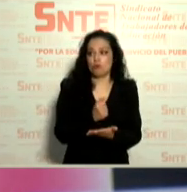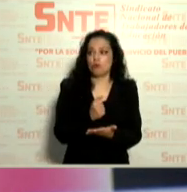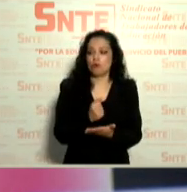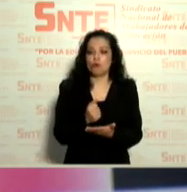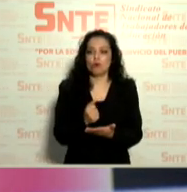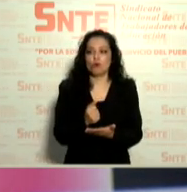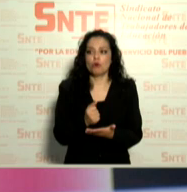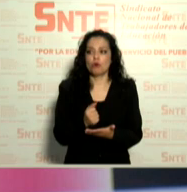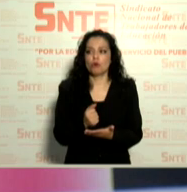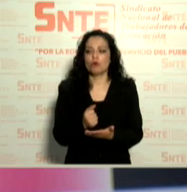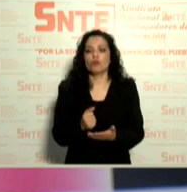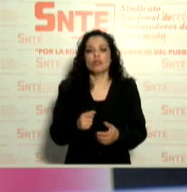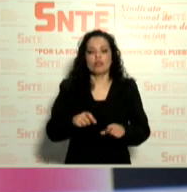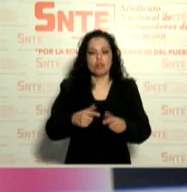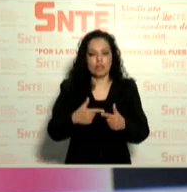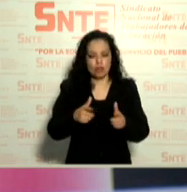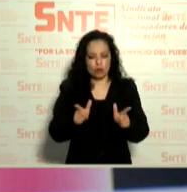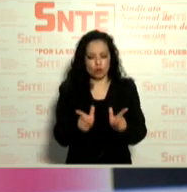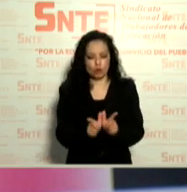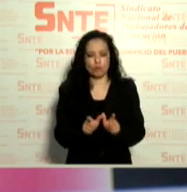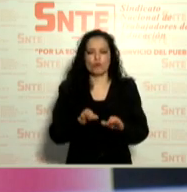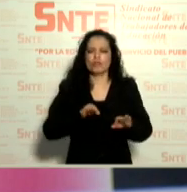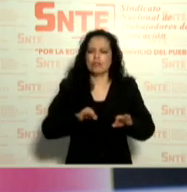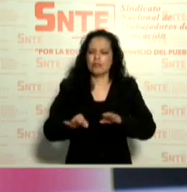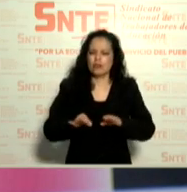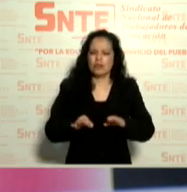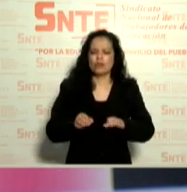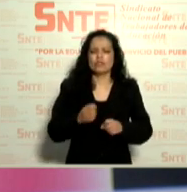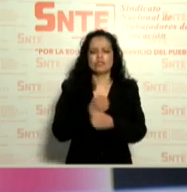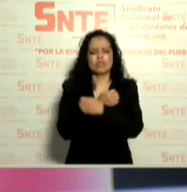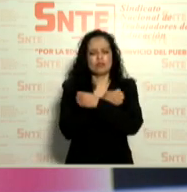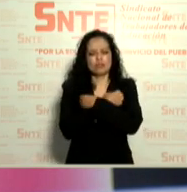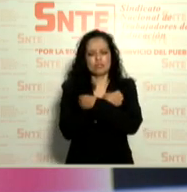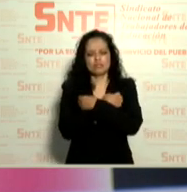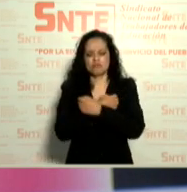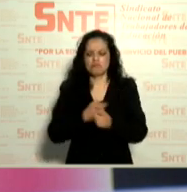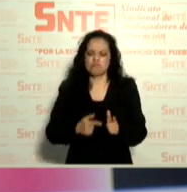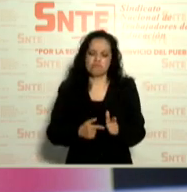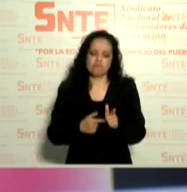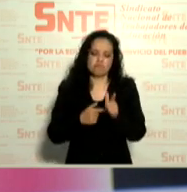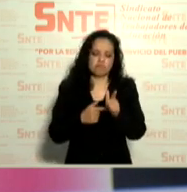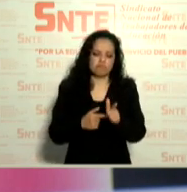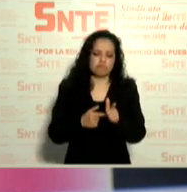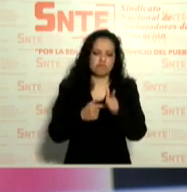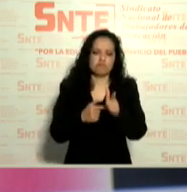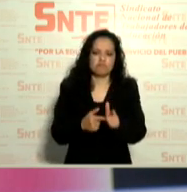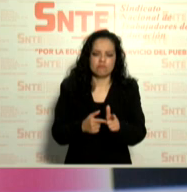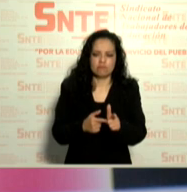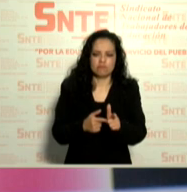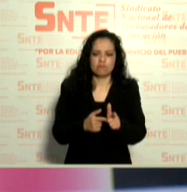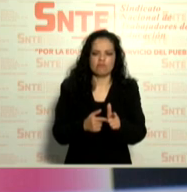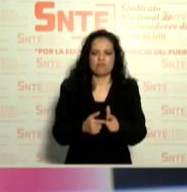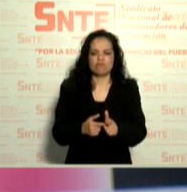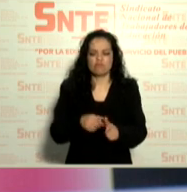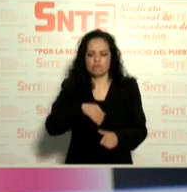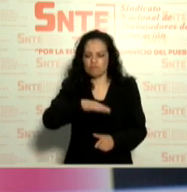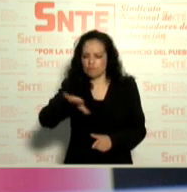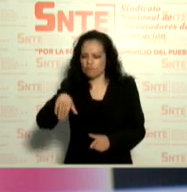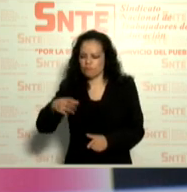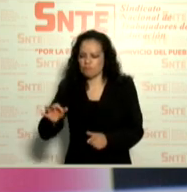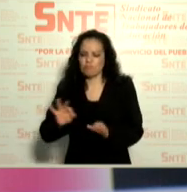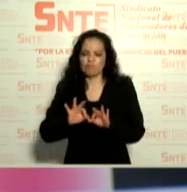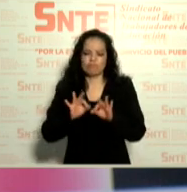de la Educación. Seguiremos insistiendo y buscando alternativas en Aguascalientes y Coahuila hasta